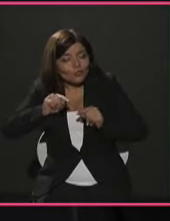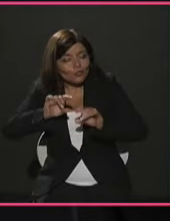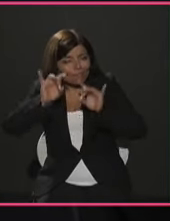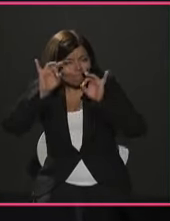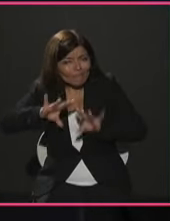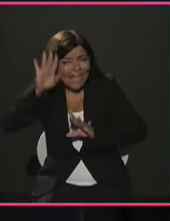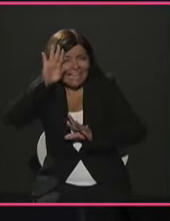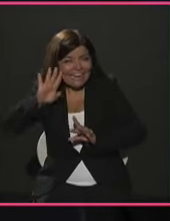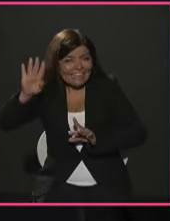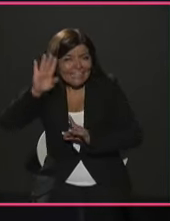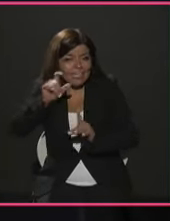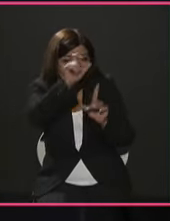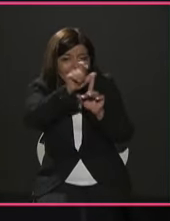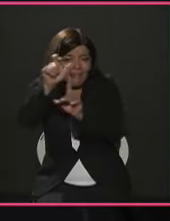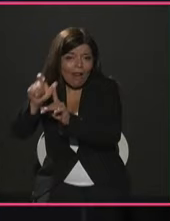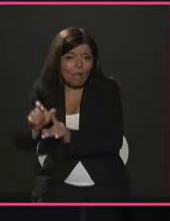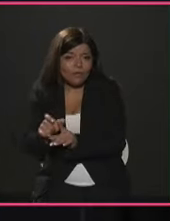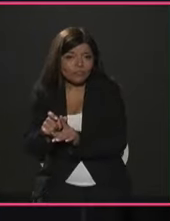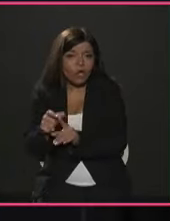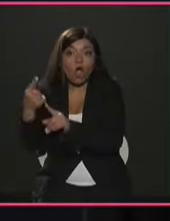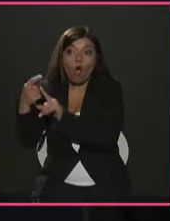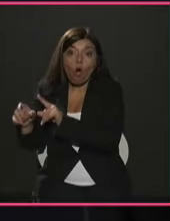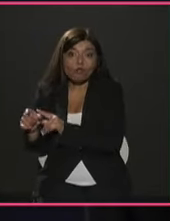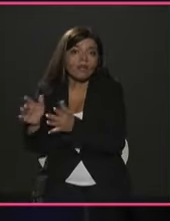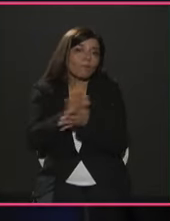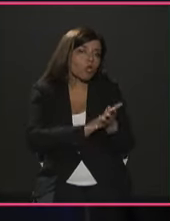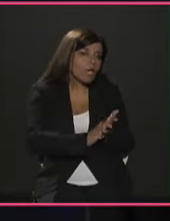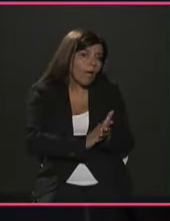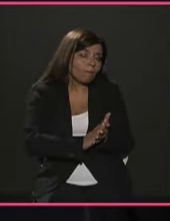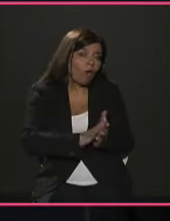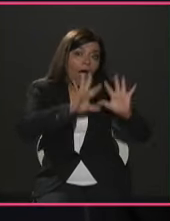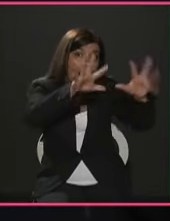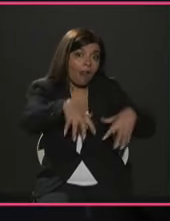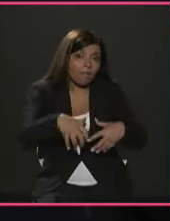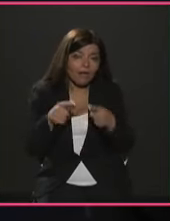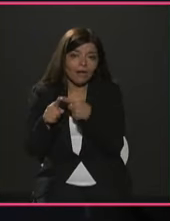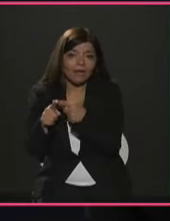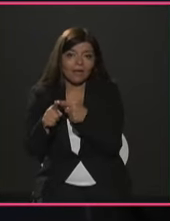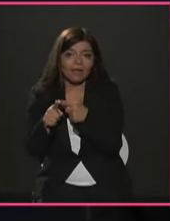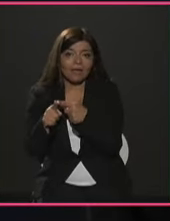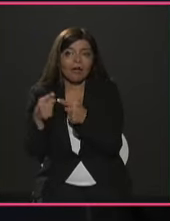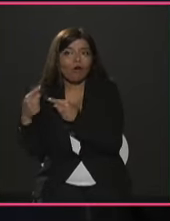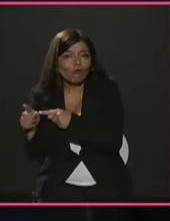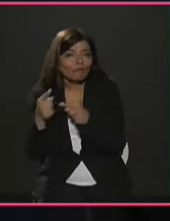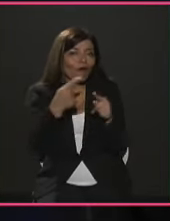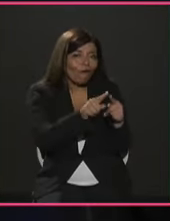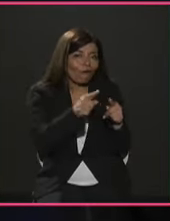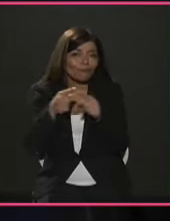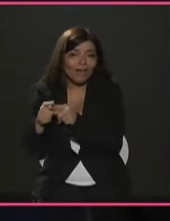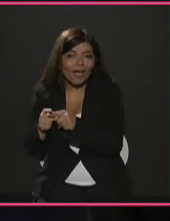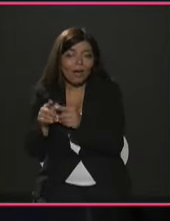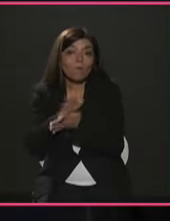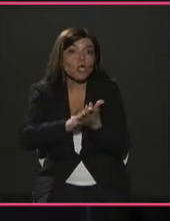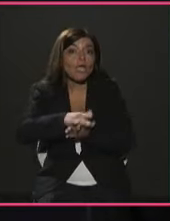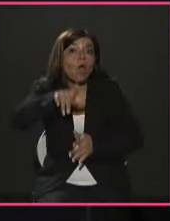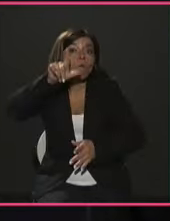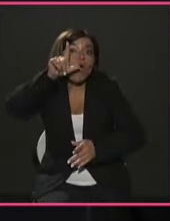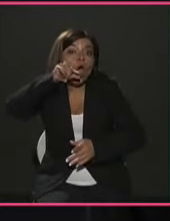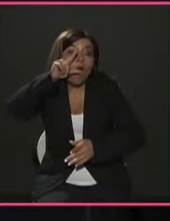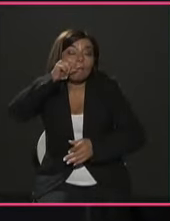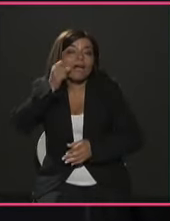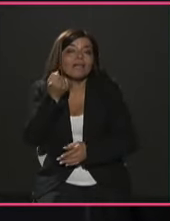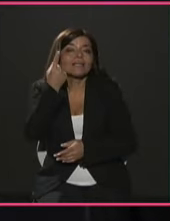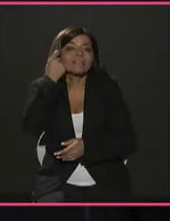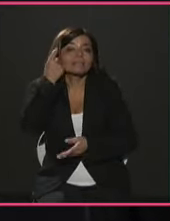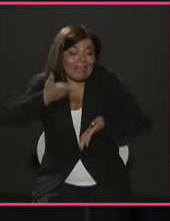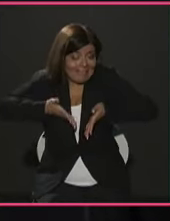se fijan las demás especies que no son de lío construyen siempre lo mismo el pájaro nace Sabiendo